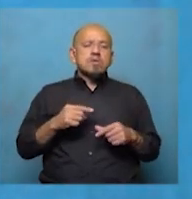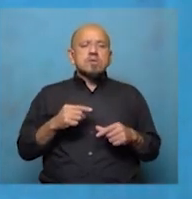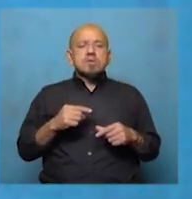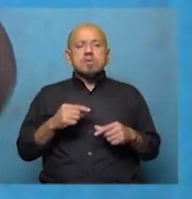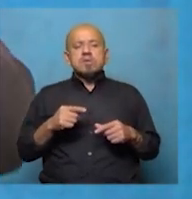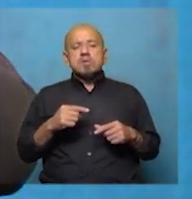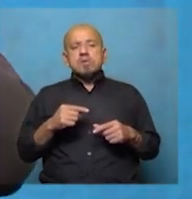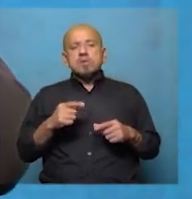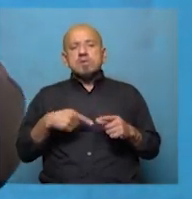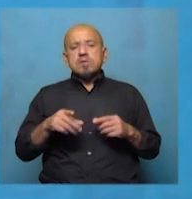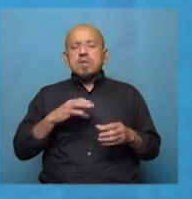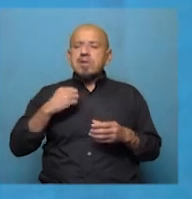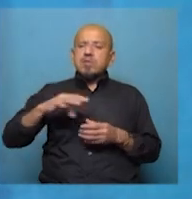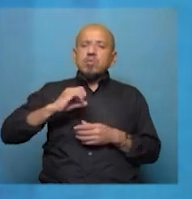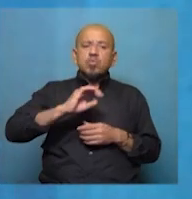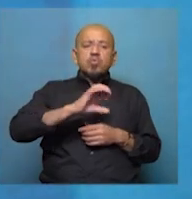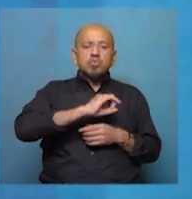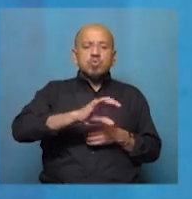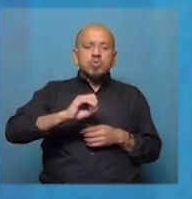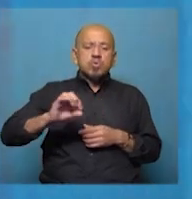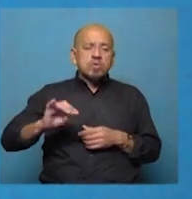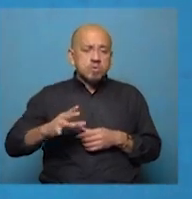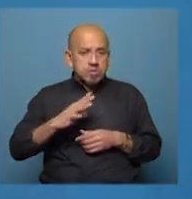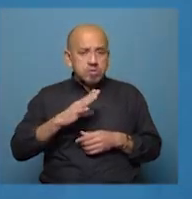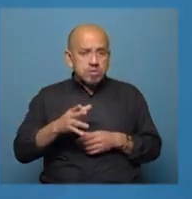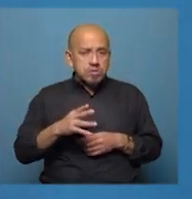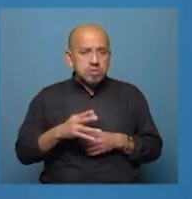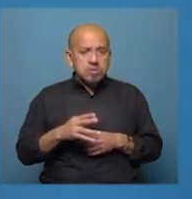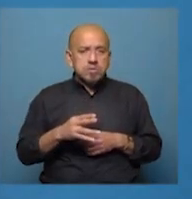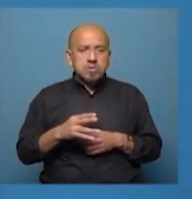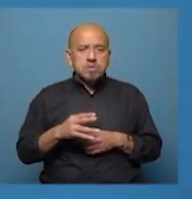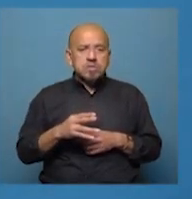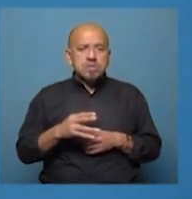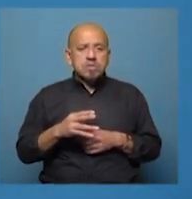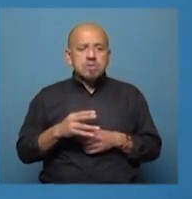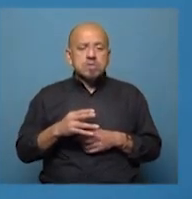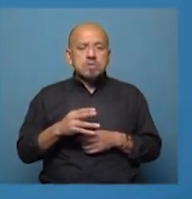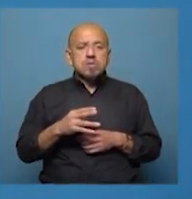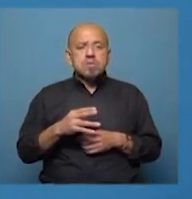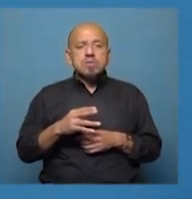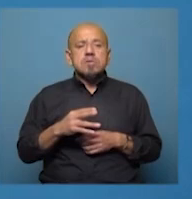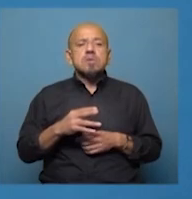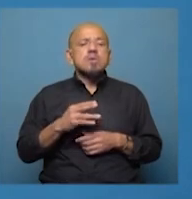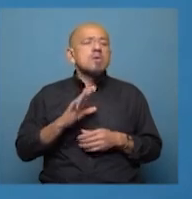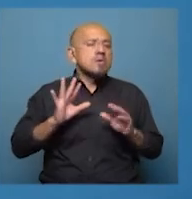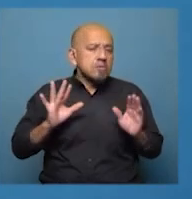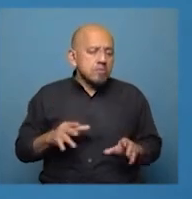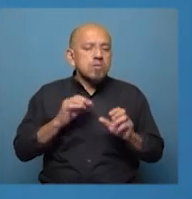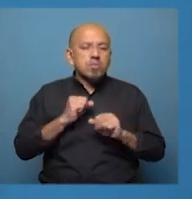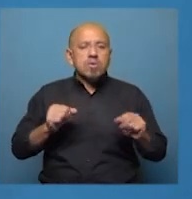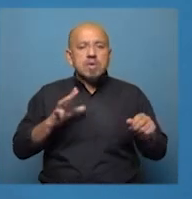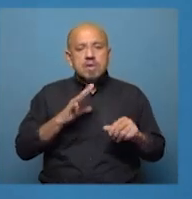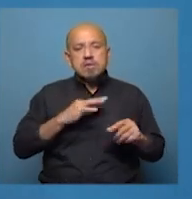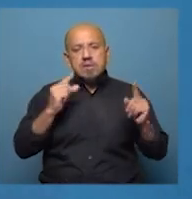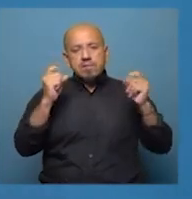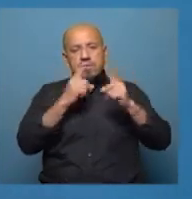de distribución eso ustedes lo han podido constatar por ejemplo Lo cierto es que pueden haber errores o dificultades